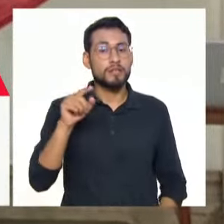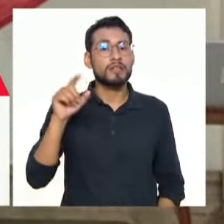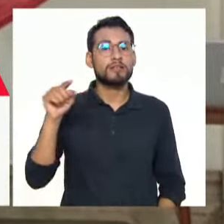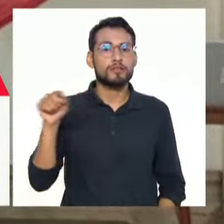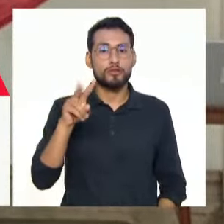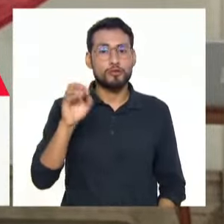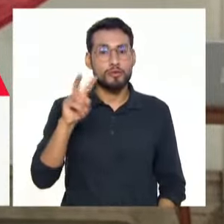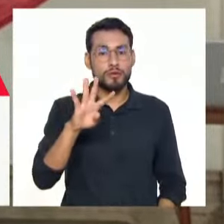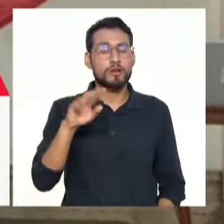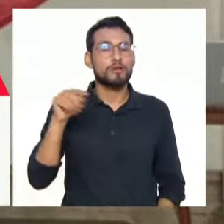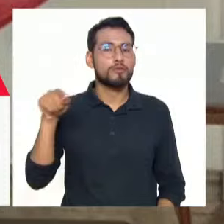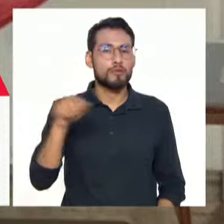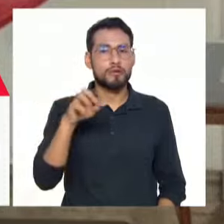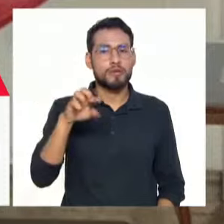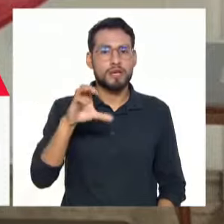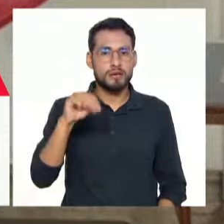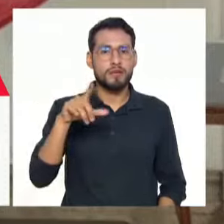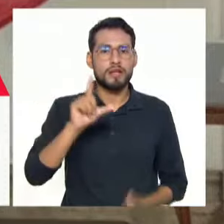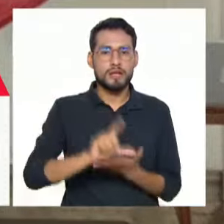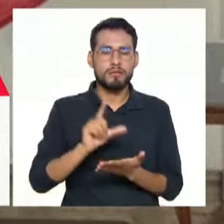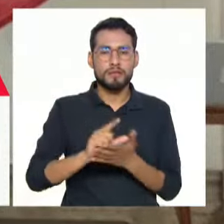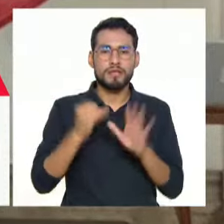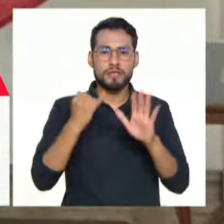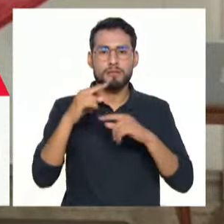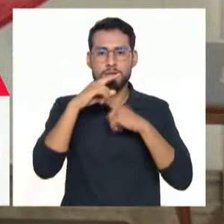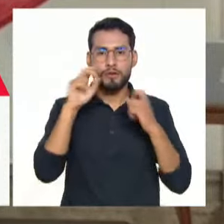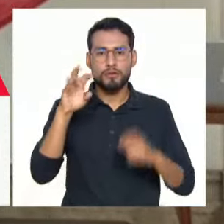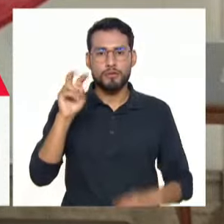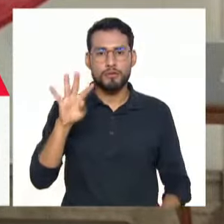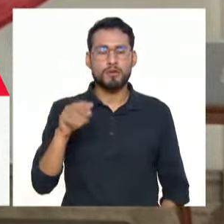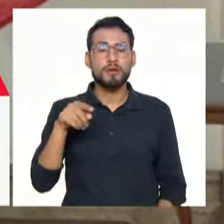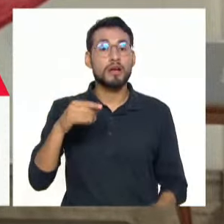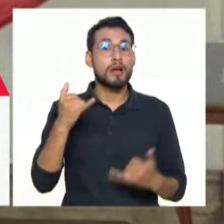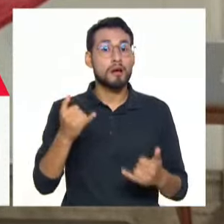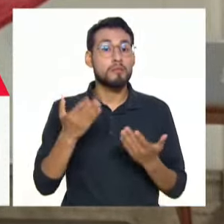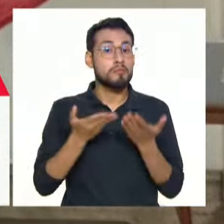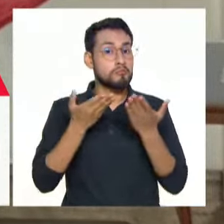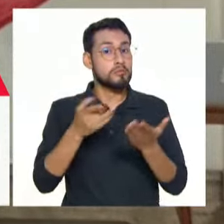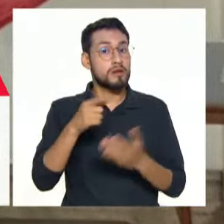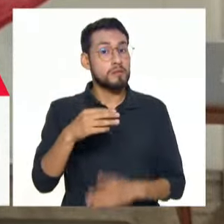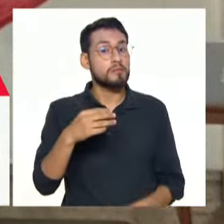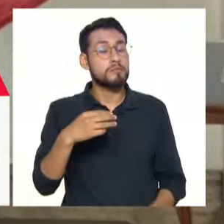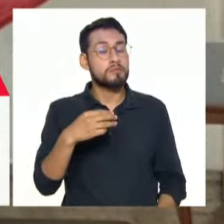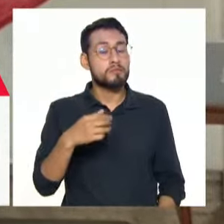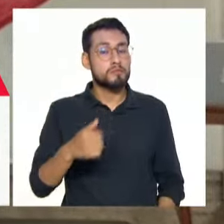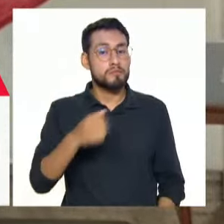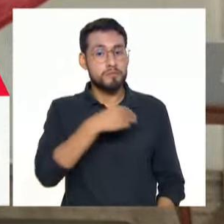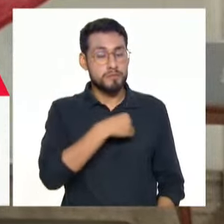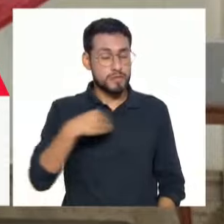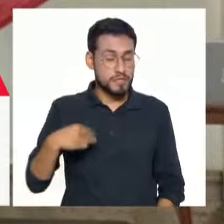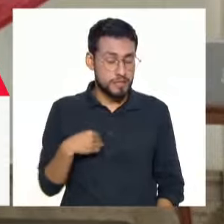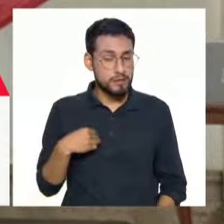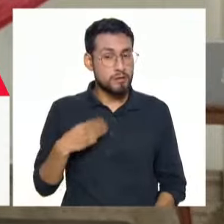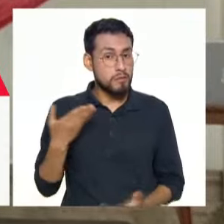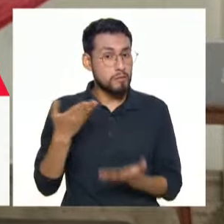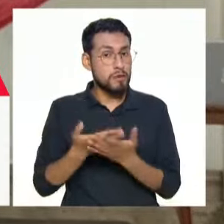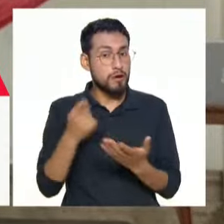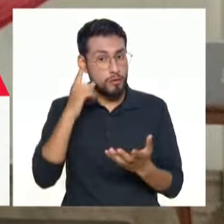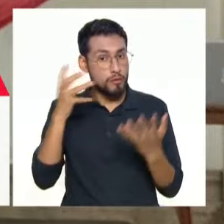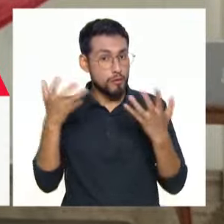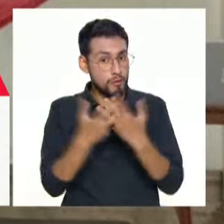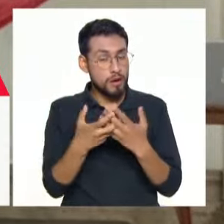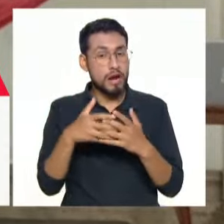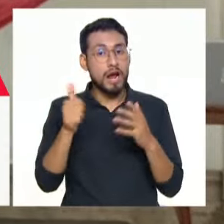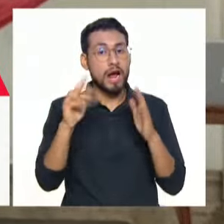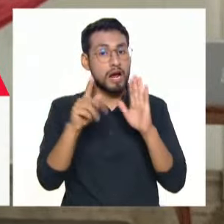066-2024-PCM. Lima, 6 de marzo de 2024. Vista la propuesta del señor presidente del Consejo de Ministros, de conformidad